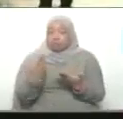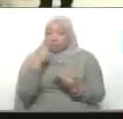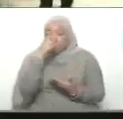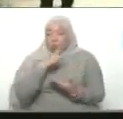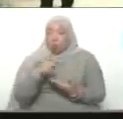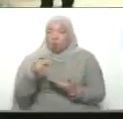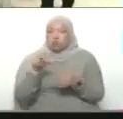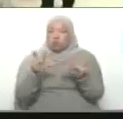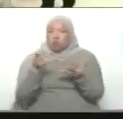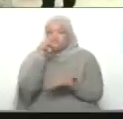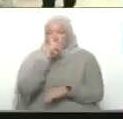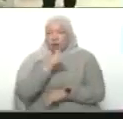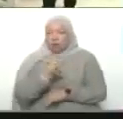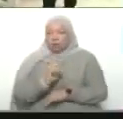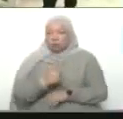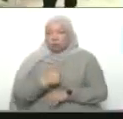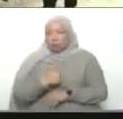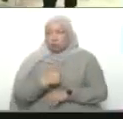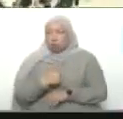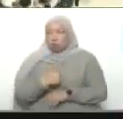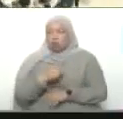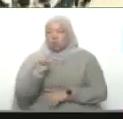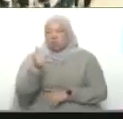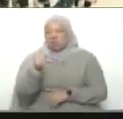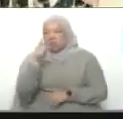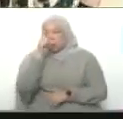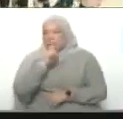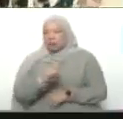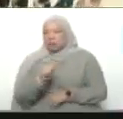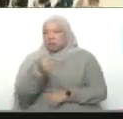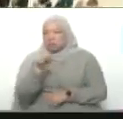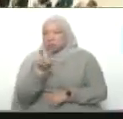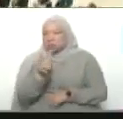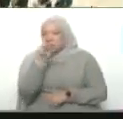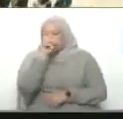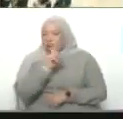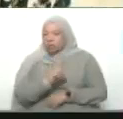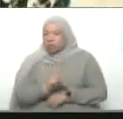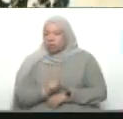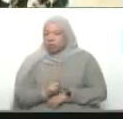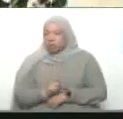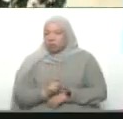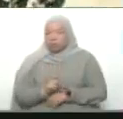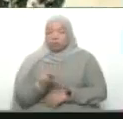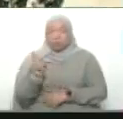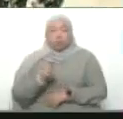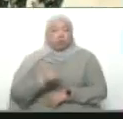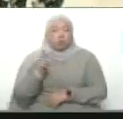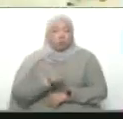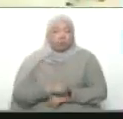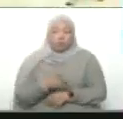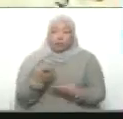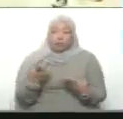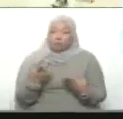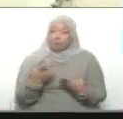estaba chamo, 8 años, 10 años, 12 años, ni de broma,